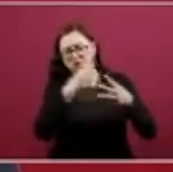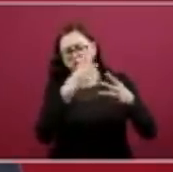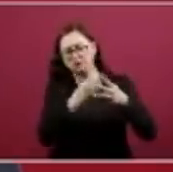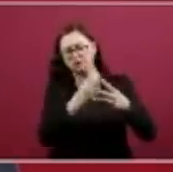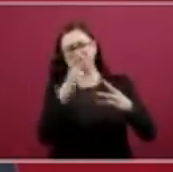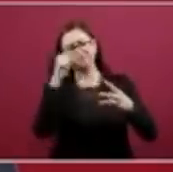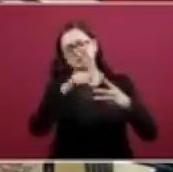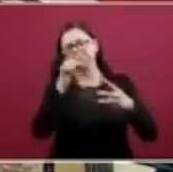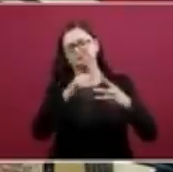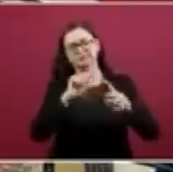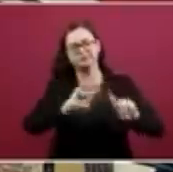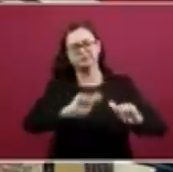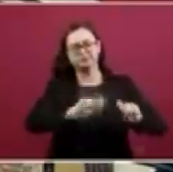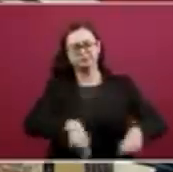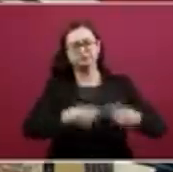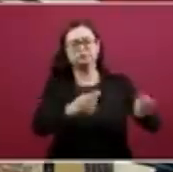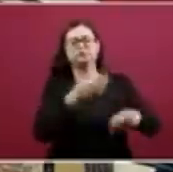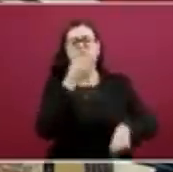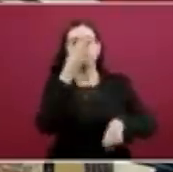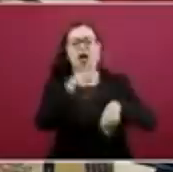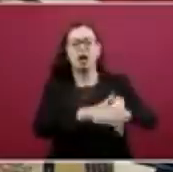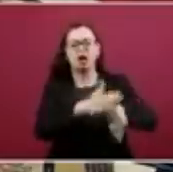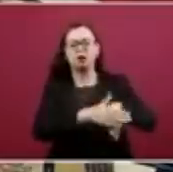Cuando se le avisó a uno de ellos